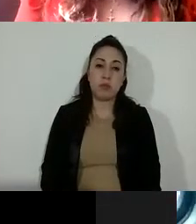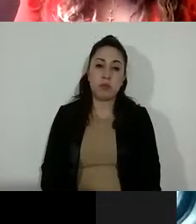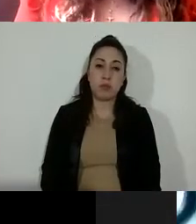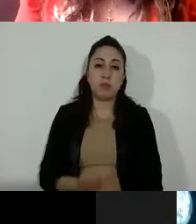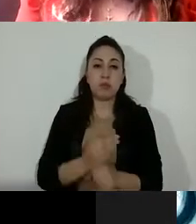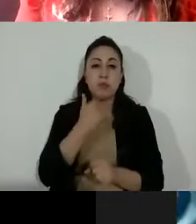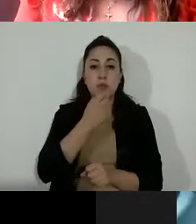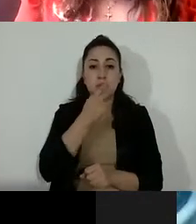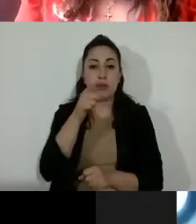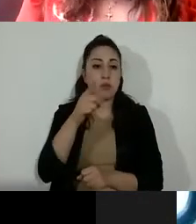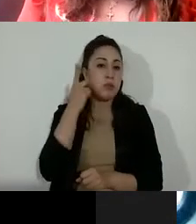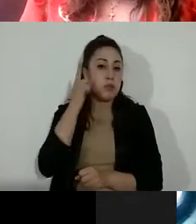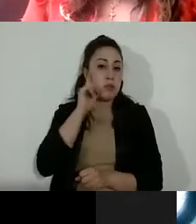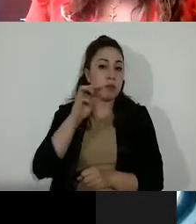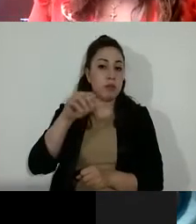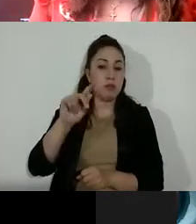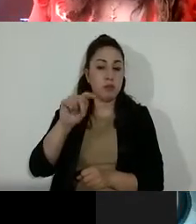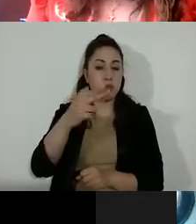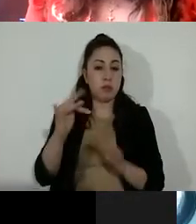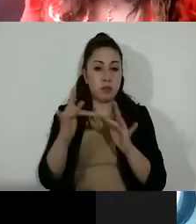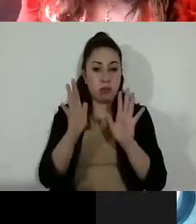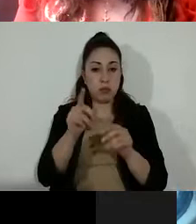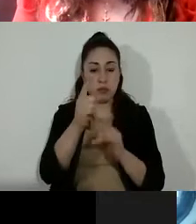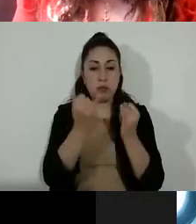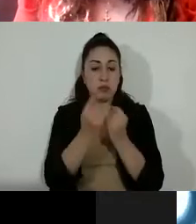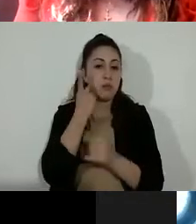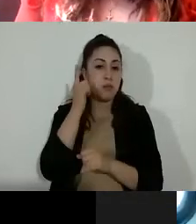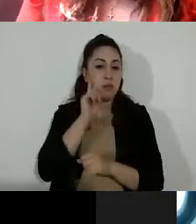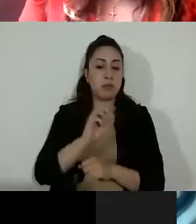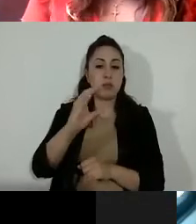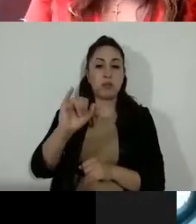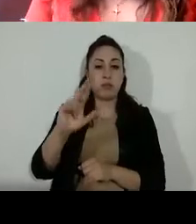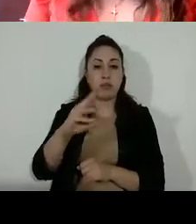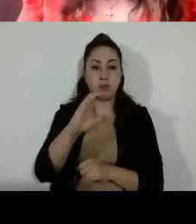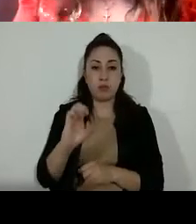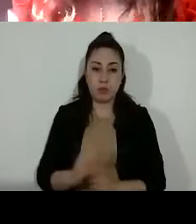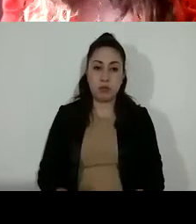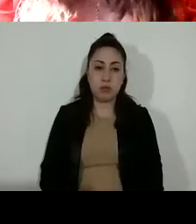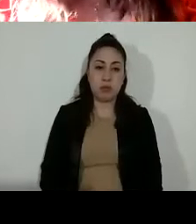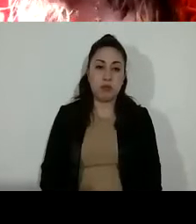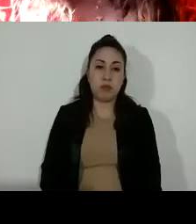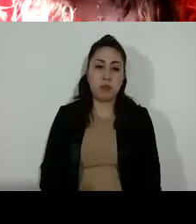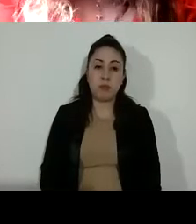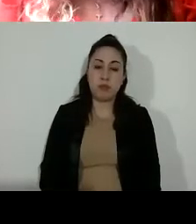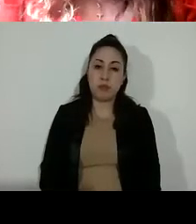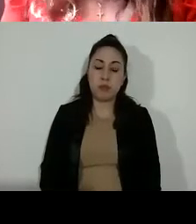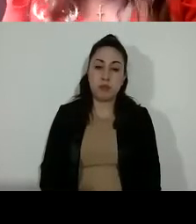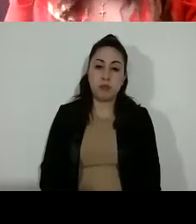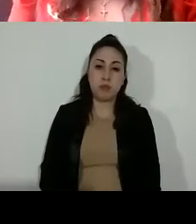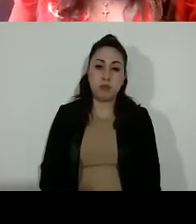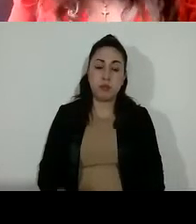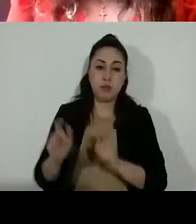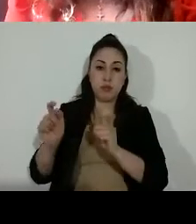diputada Marta Ávila y de la diputada Circe para cuestiones de asistencia y versión estenográfica. Por instrucciones de